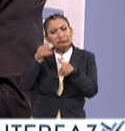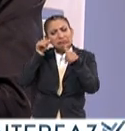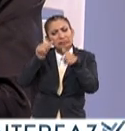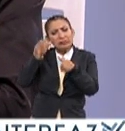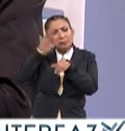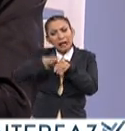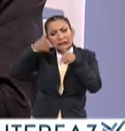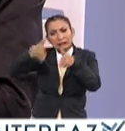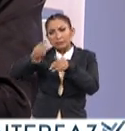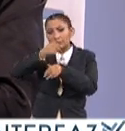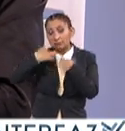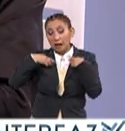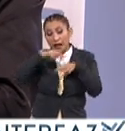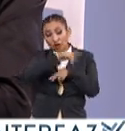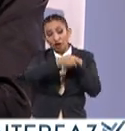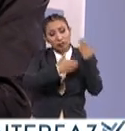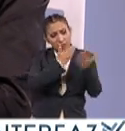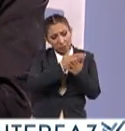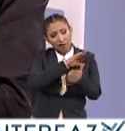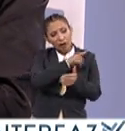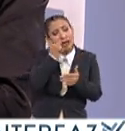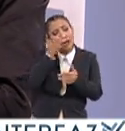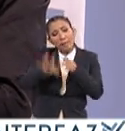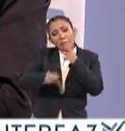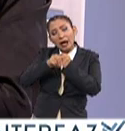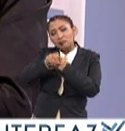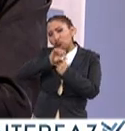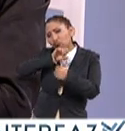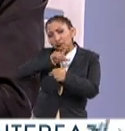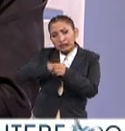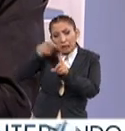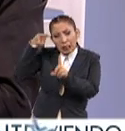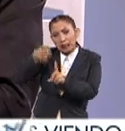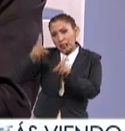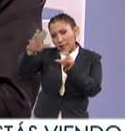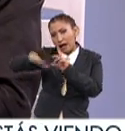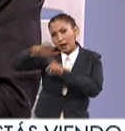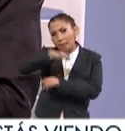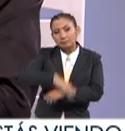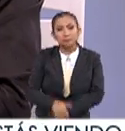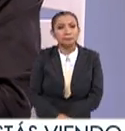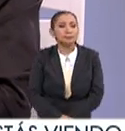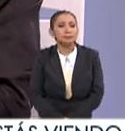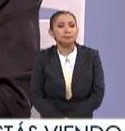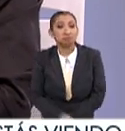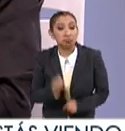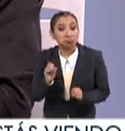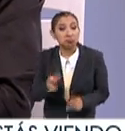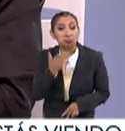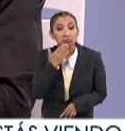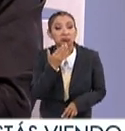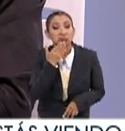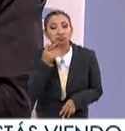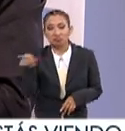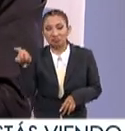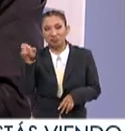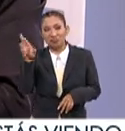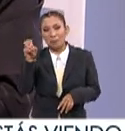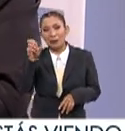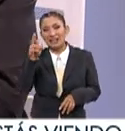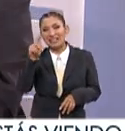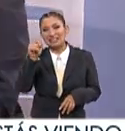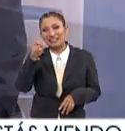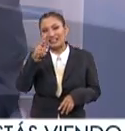abocarnos también a profesores en servicio que quieran especializarse en estos ámbitos. Correcto. Muy bien. Pues doctora María